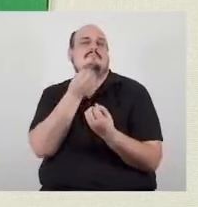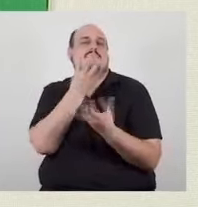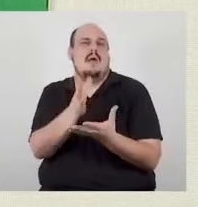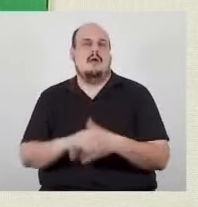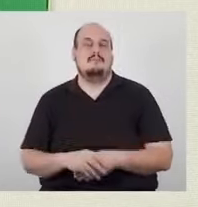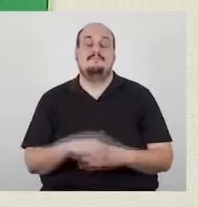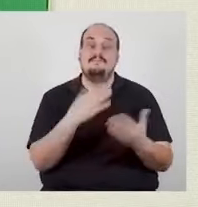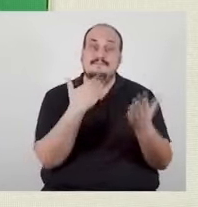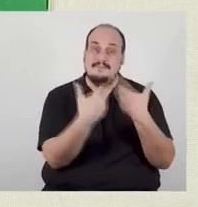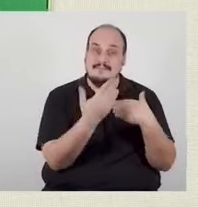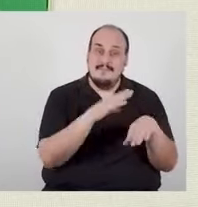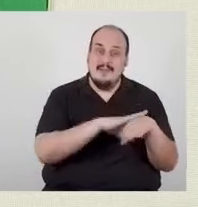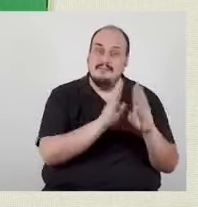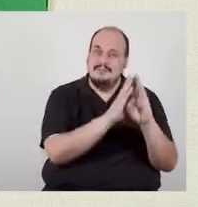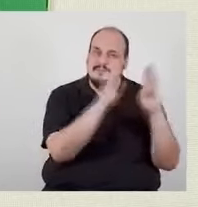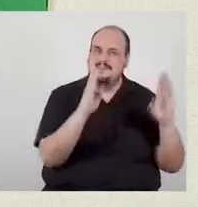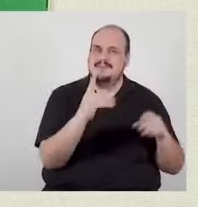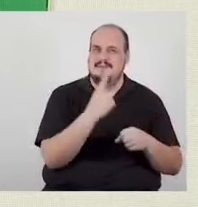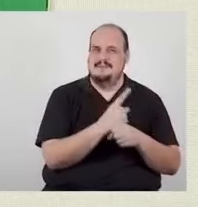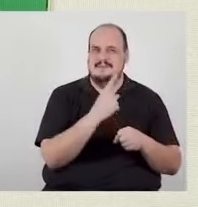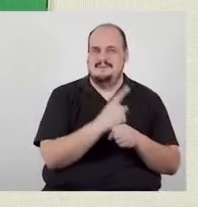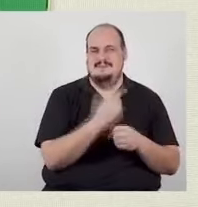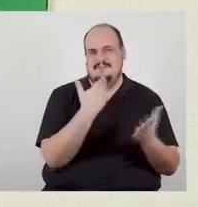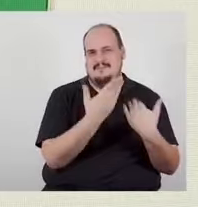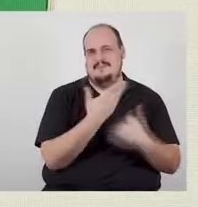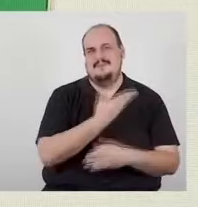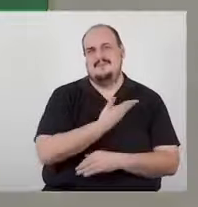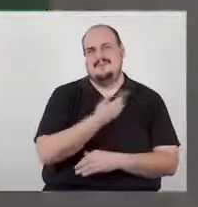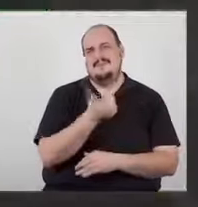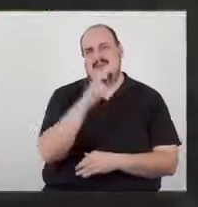de la charla que tuve con Facundo Moyano.